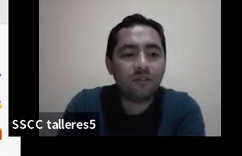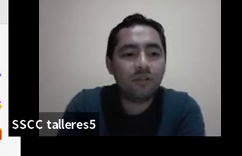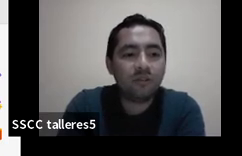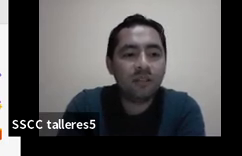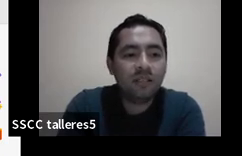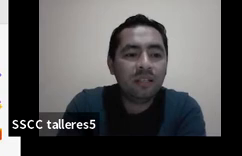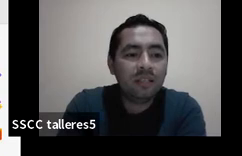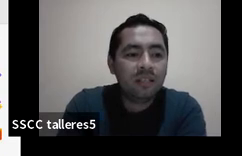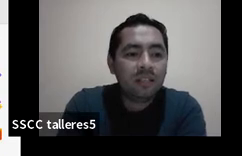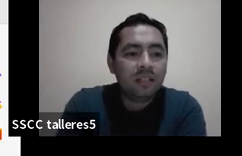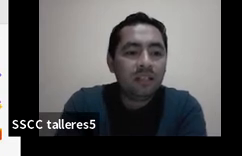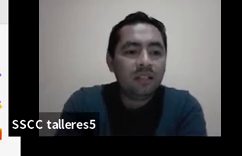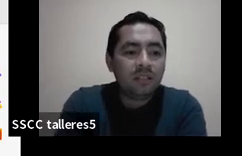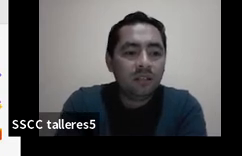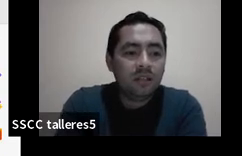no, no, no, no.